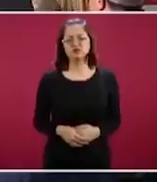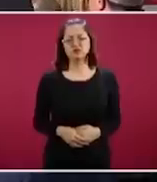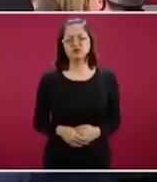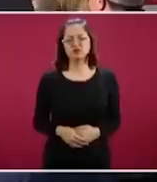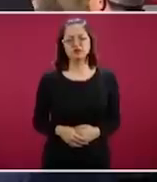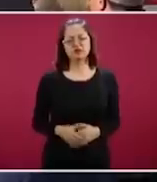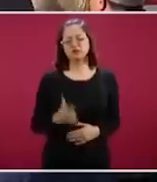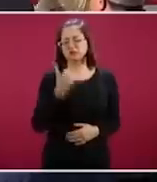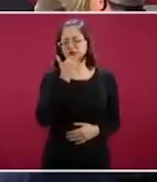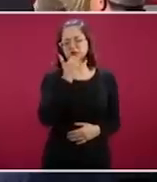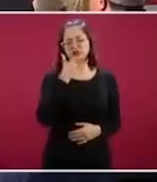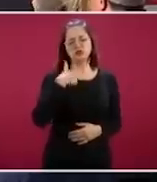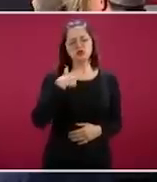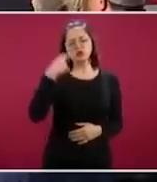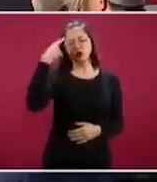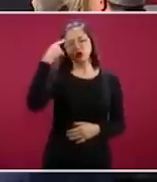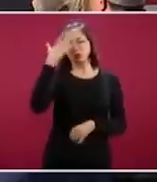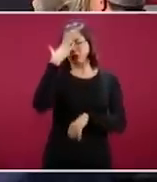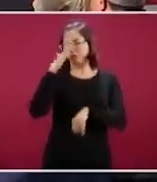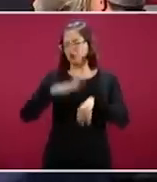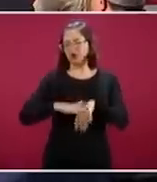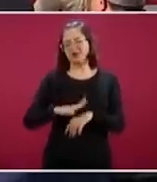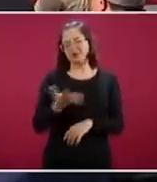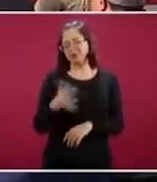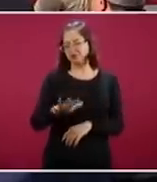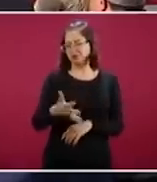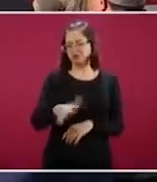soy malo para recordar